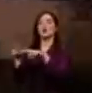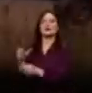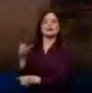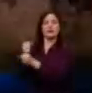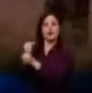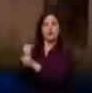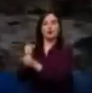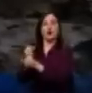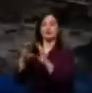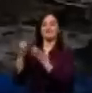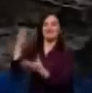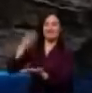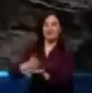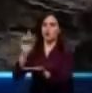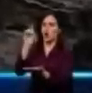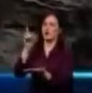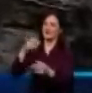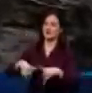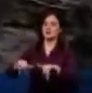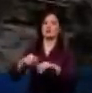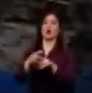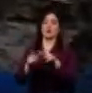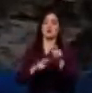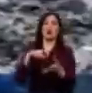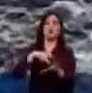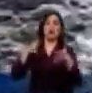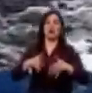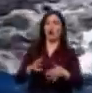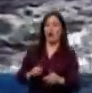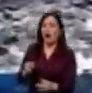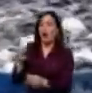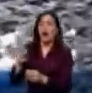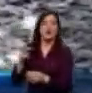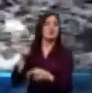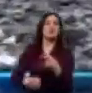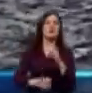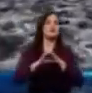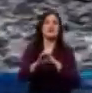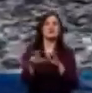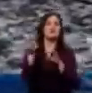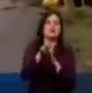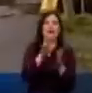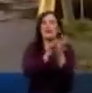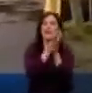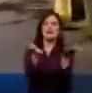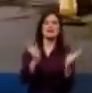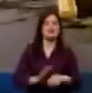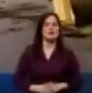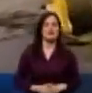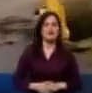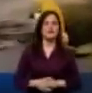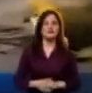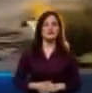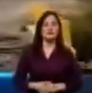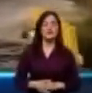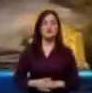fin de no suspender las clases. Sin embargo, la asistencia es escasa, pues no hay transporte para los estudiantes. En el Playón